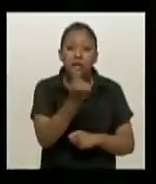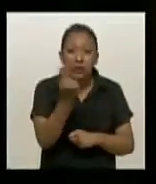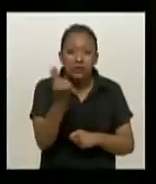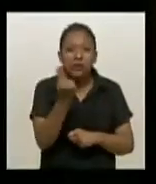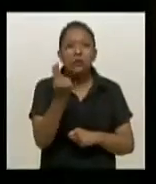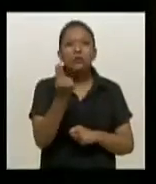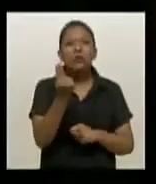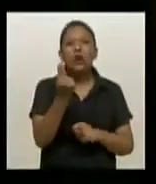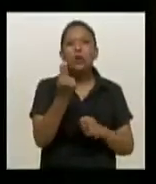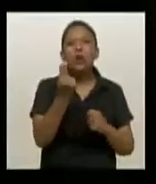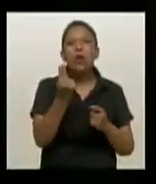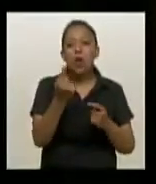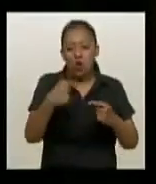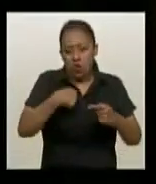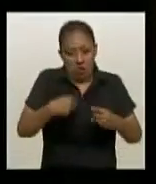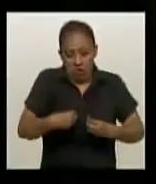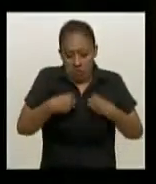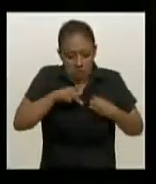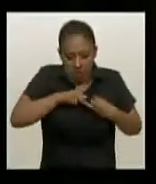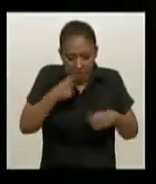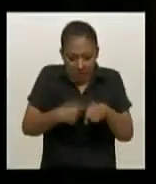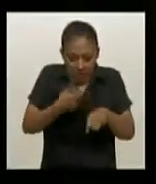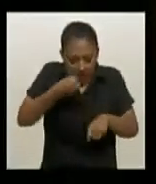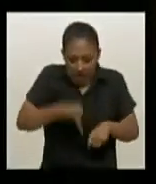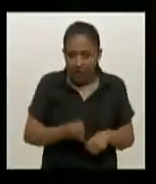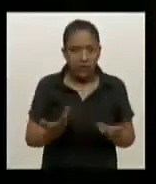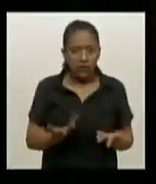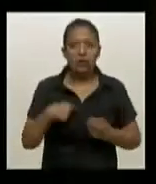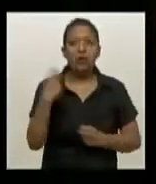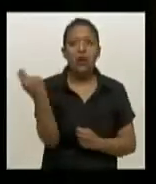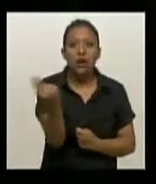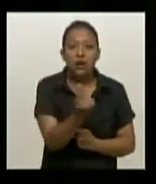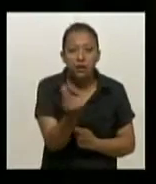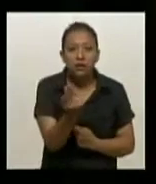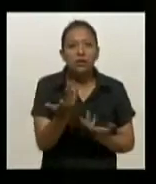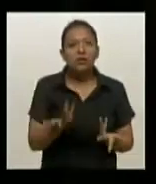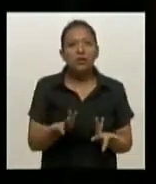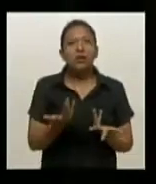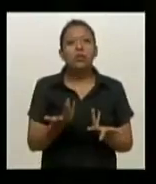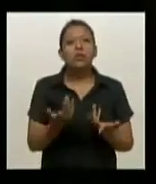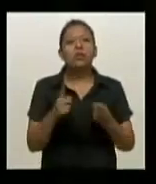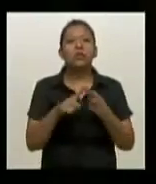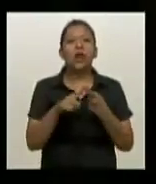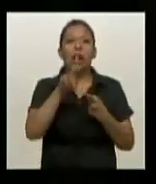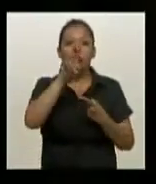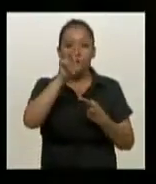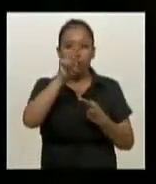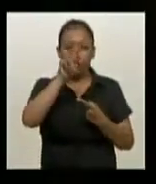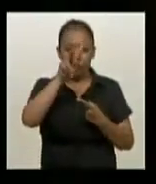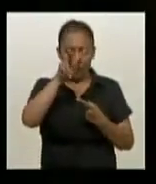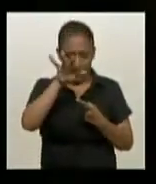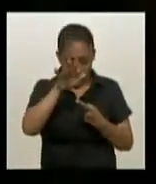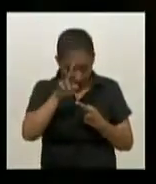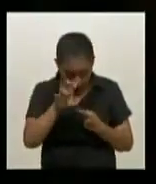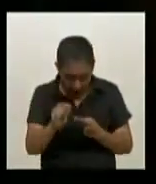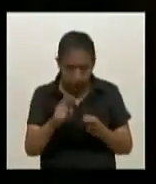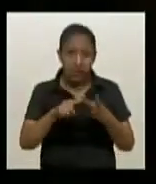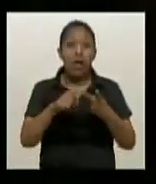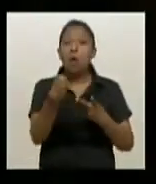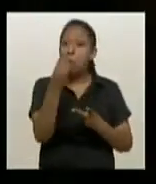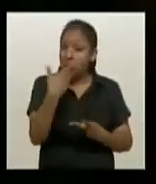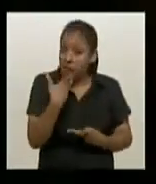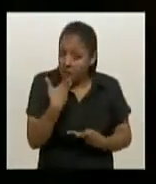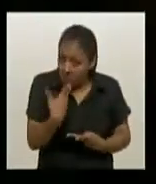canalizar, convivir con la enfermedad, y eso requiere los retrovirales, una buena